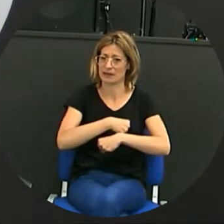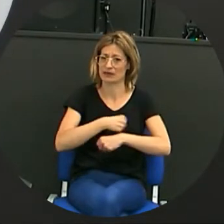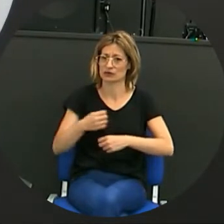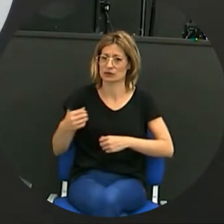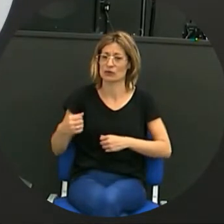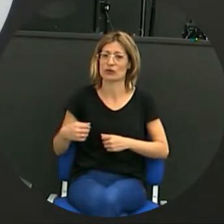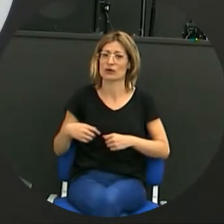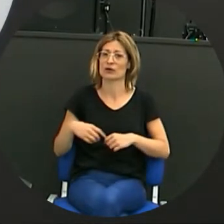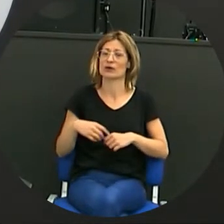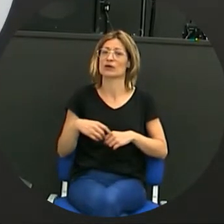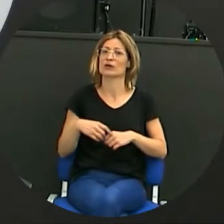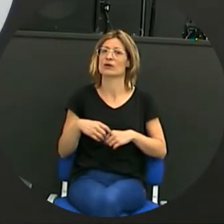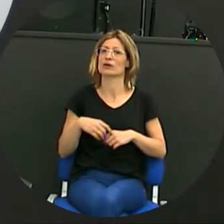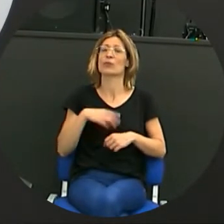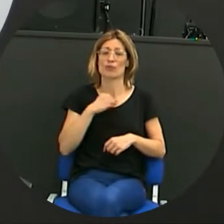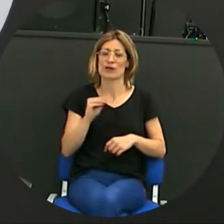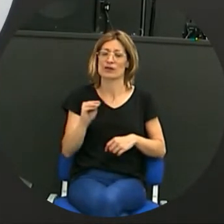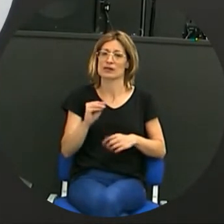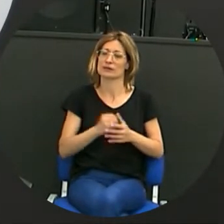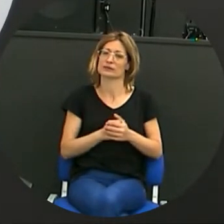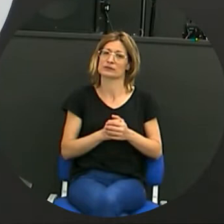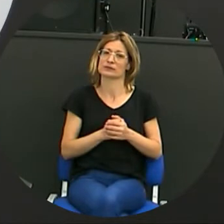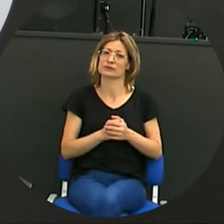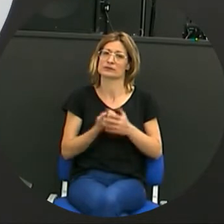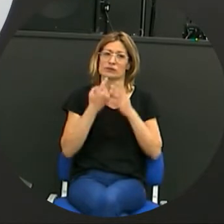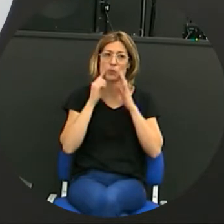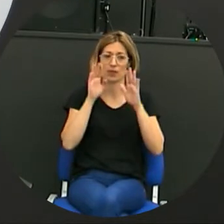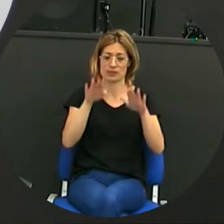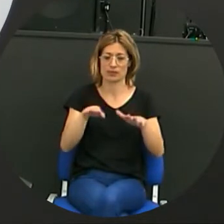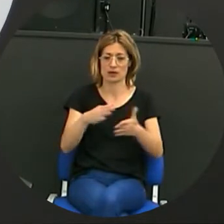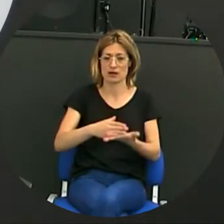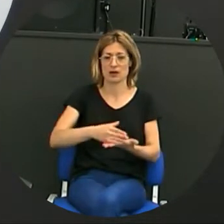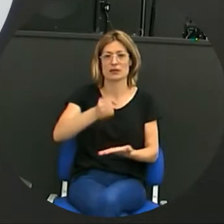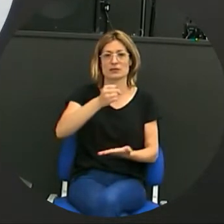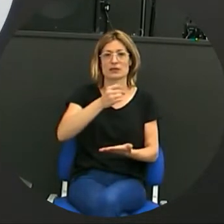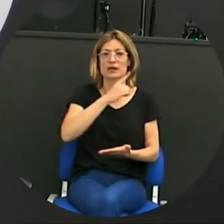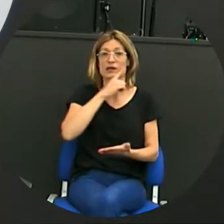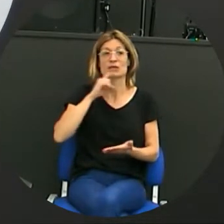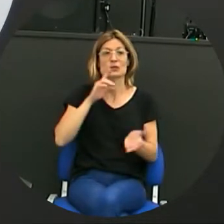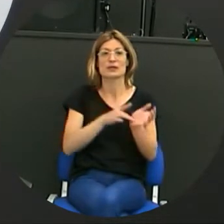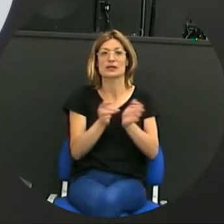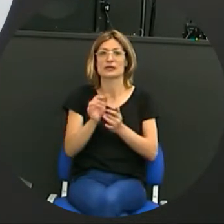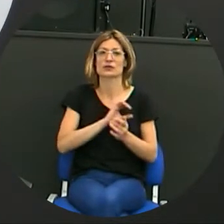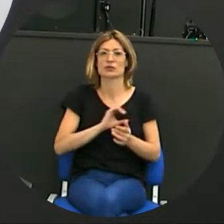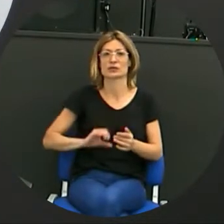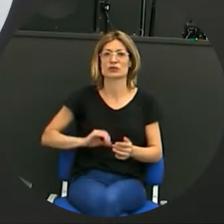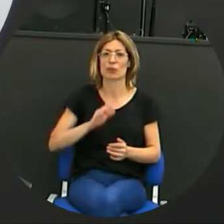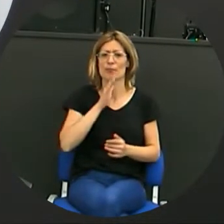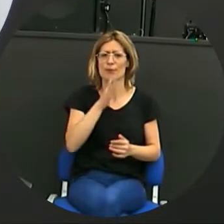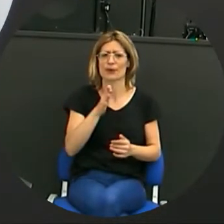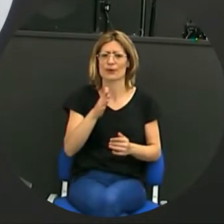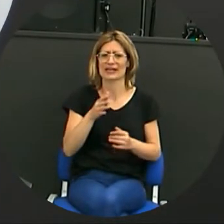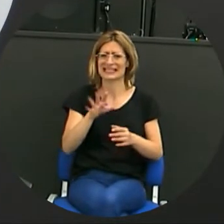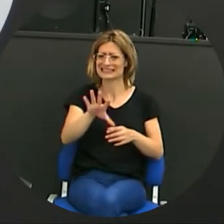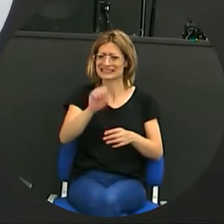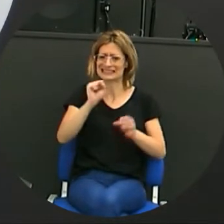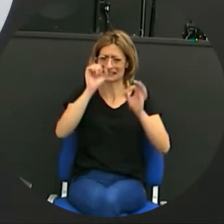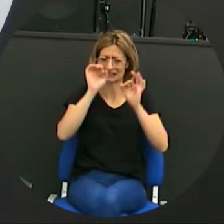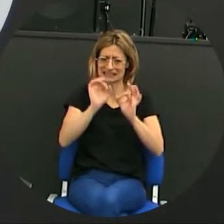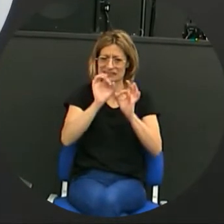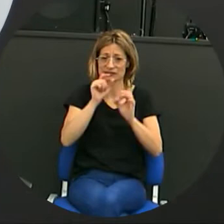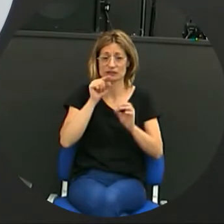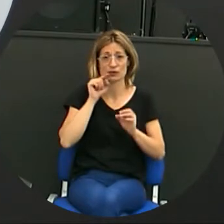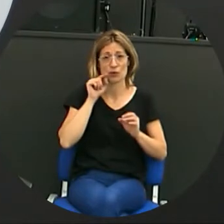del Evangelio. Dios bendigo, Iglesia, en el nombre de Jesucristo, para que lo entendáis así. Vuestro pasado es